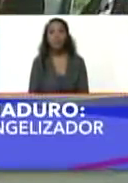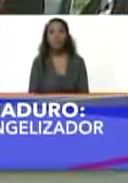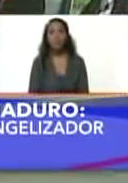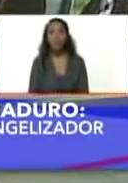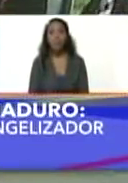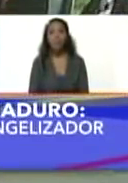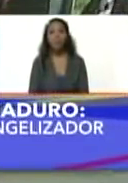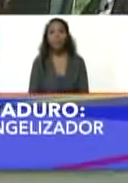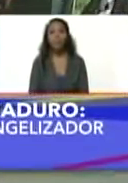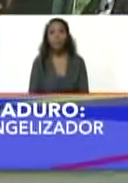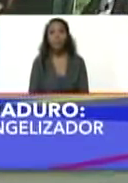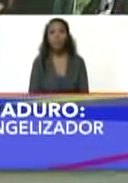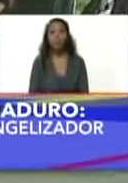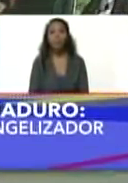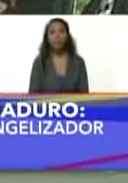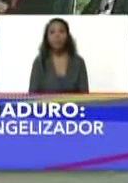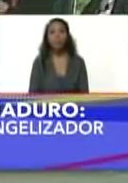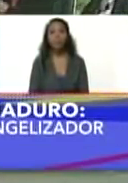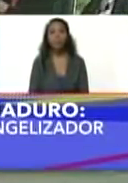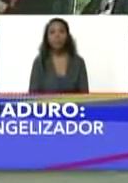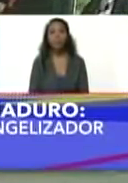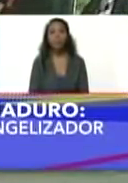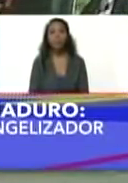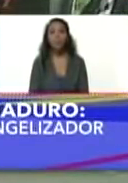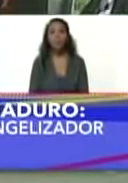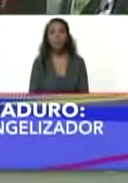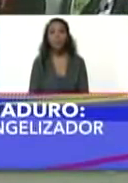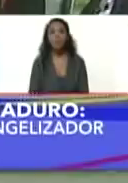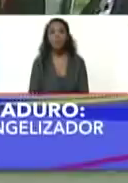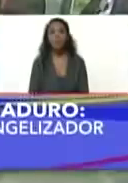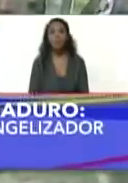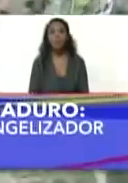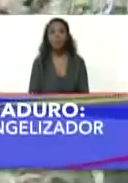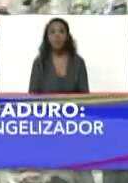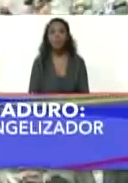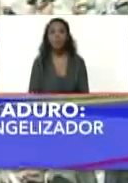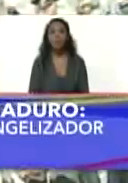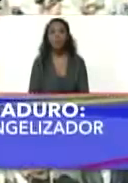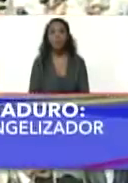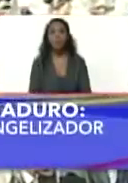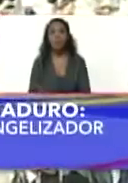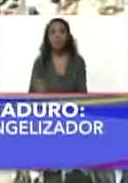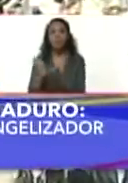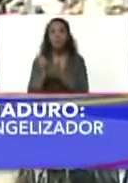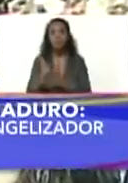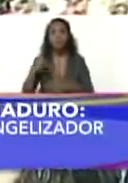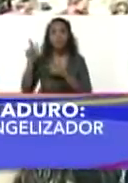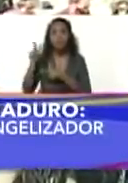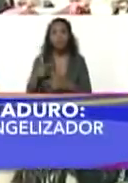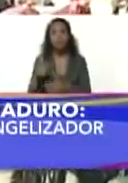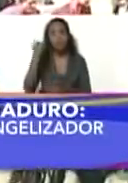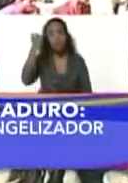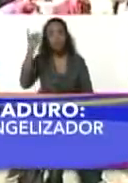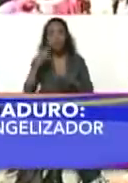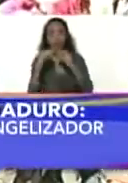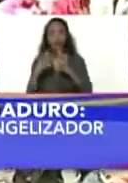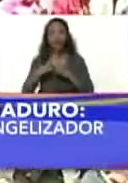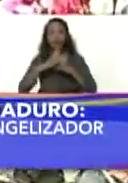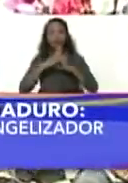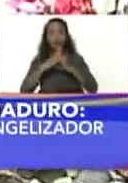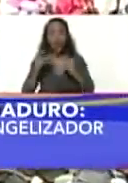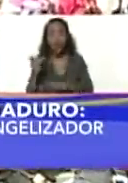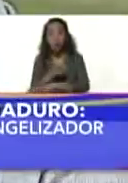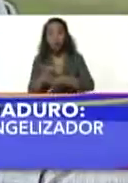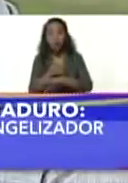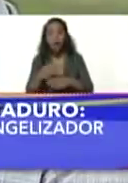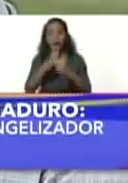Por último, presidente. Me ayuda, Vilma Moro. Sí. Me ayudas en esta idea. Hablar con todos los gobernadores. Anótalo ahí en tu